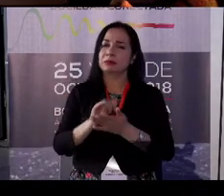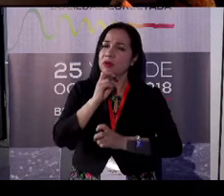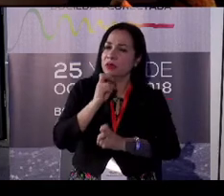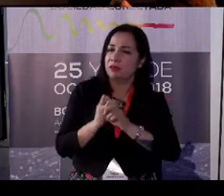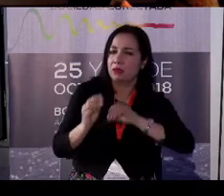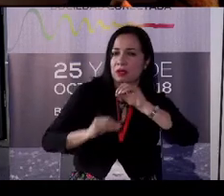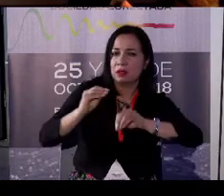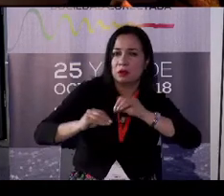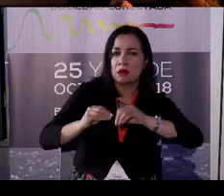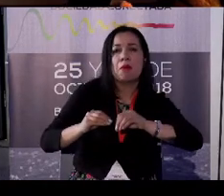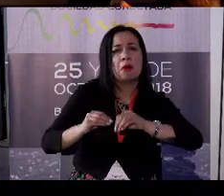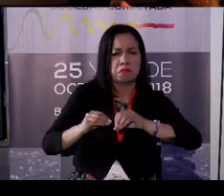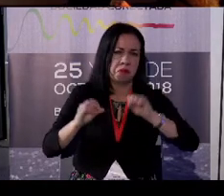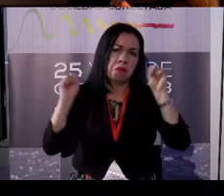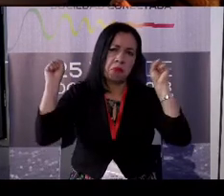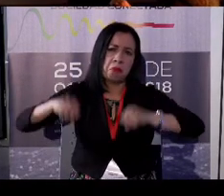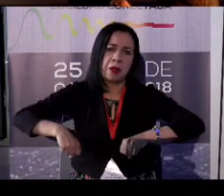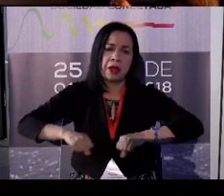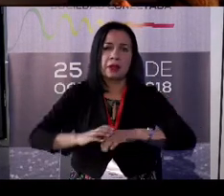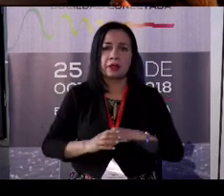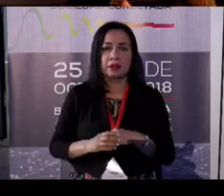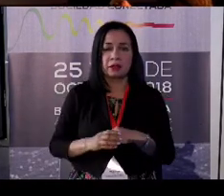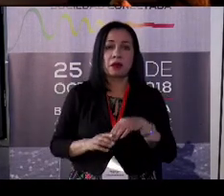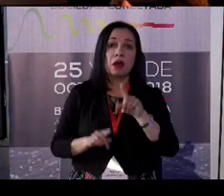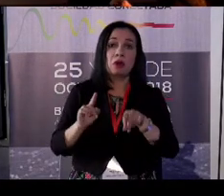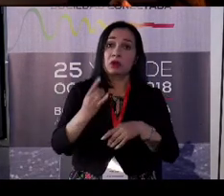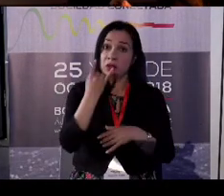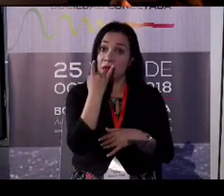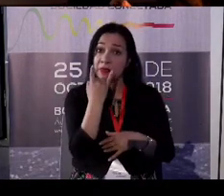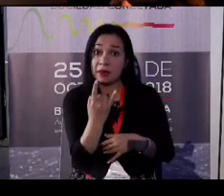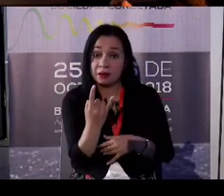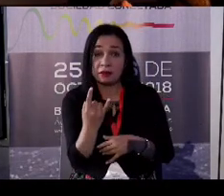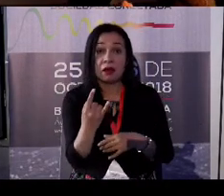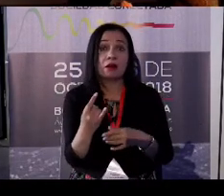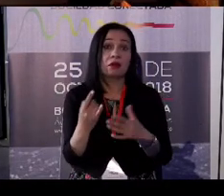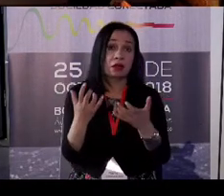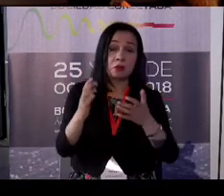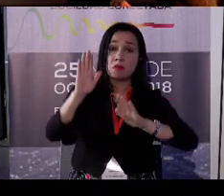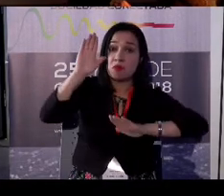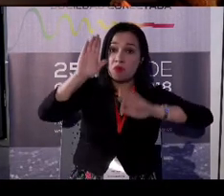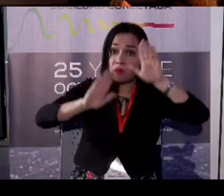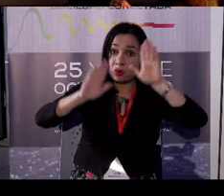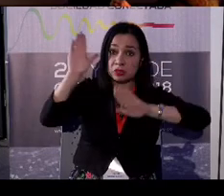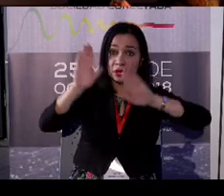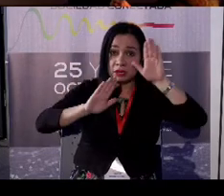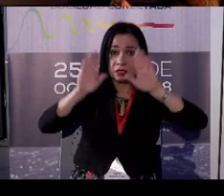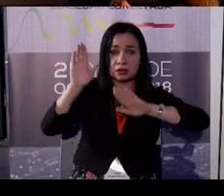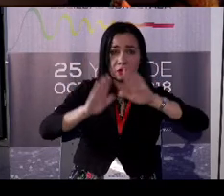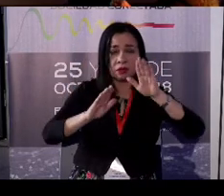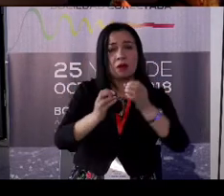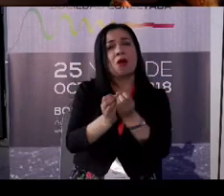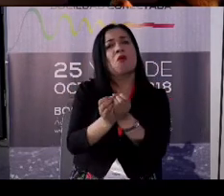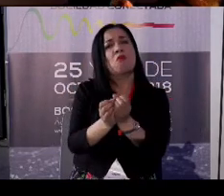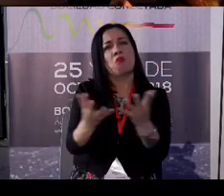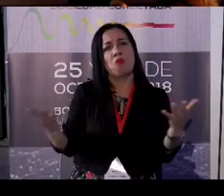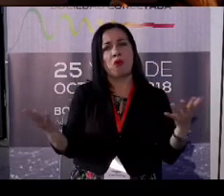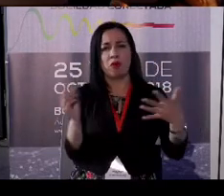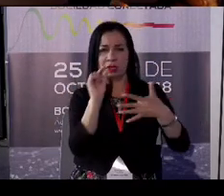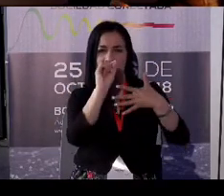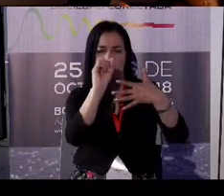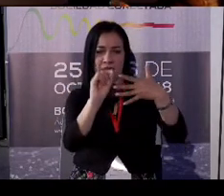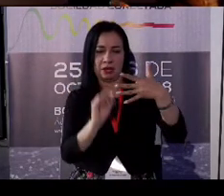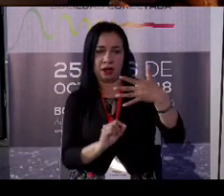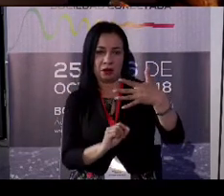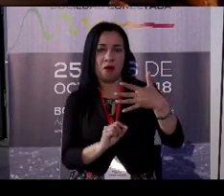pero es posible. A los interesados busquen subastas con multicriterio y ya